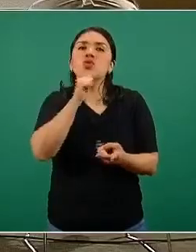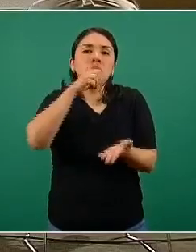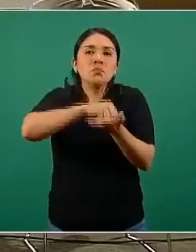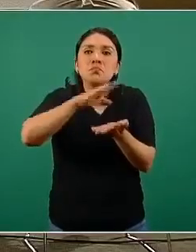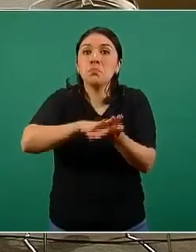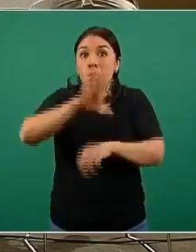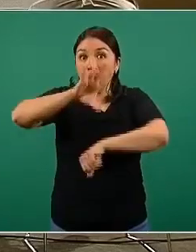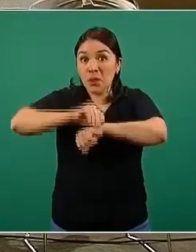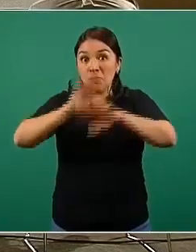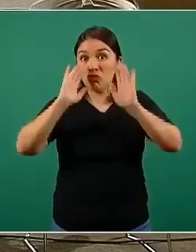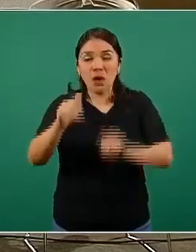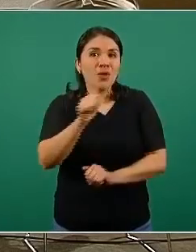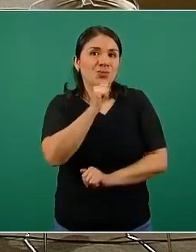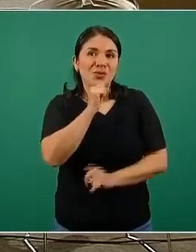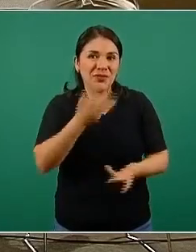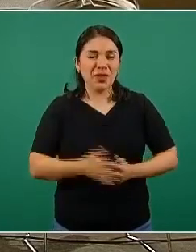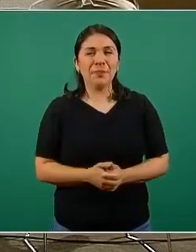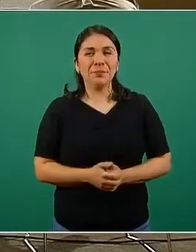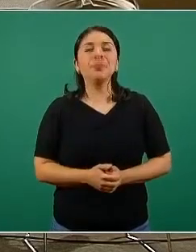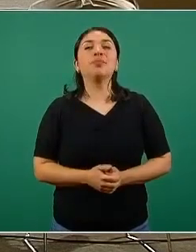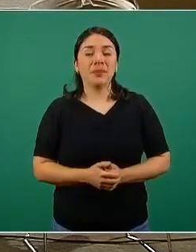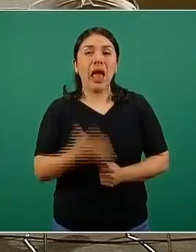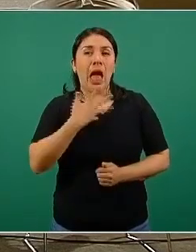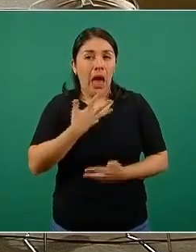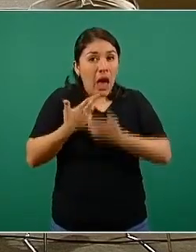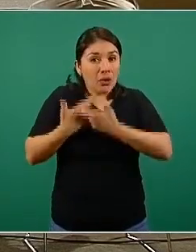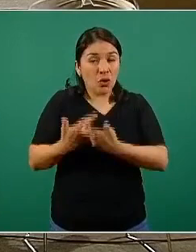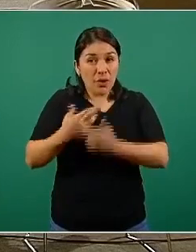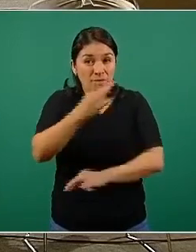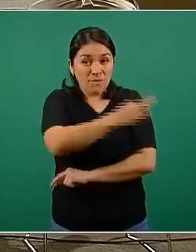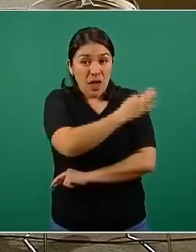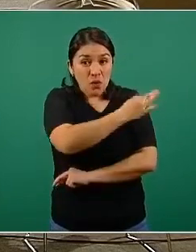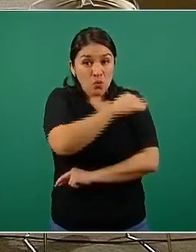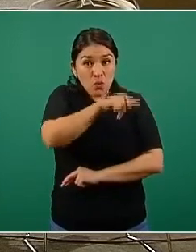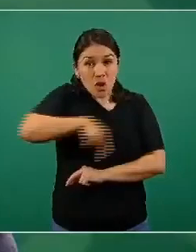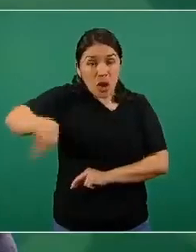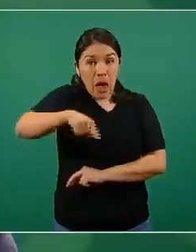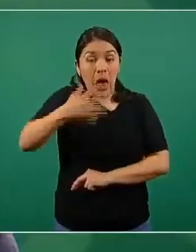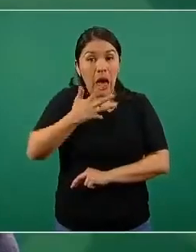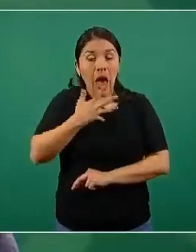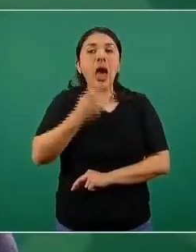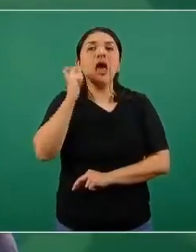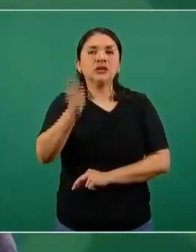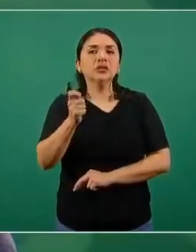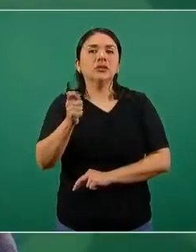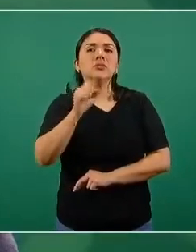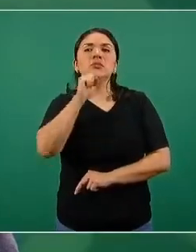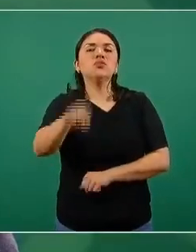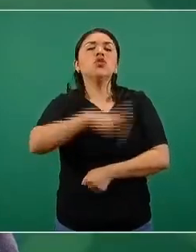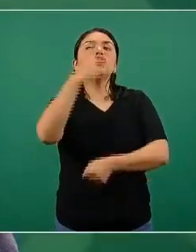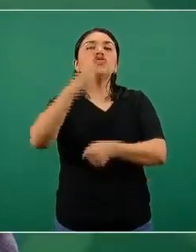las vacunas que quedan por aplicarse son prácticamente todas de las